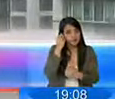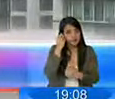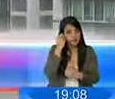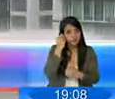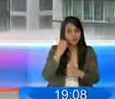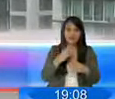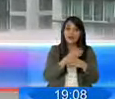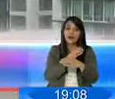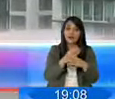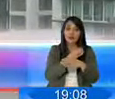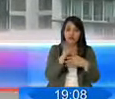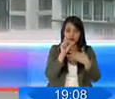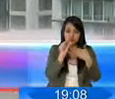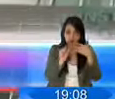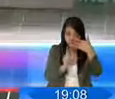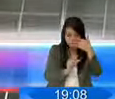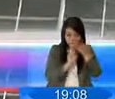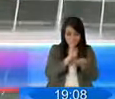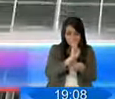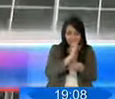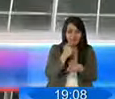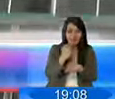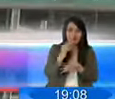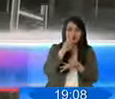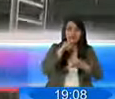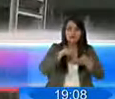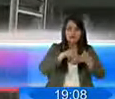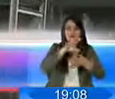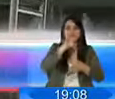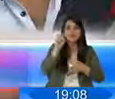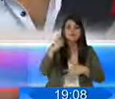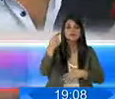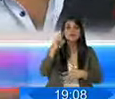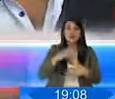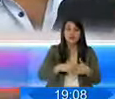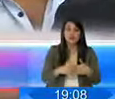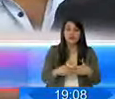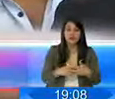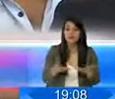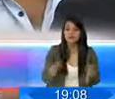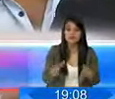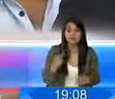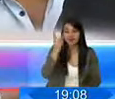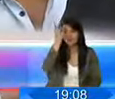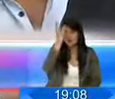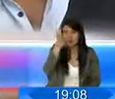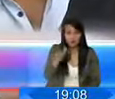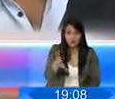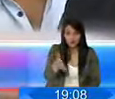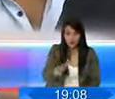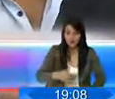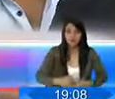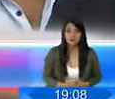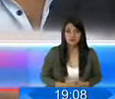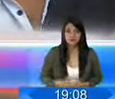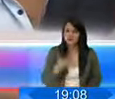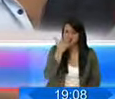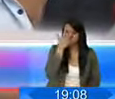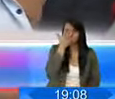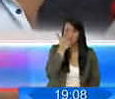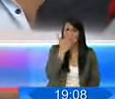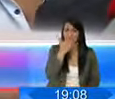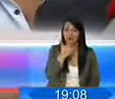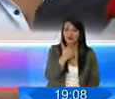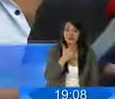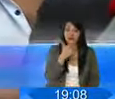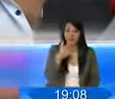primeros balances del IES superaban los 2.500 millones de dólares. No existía tal deuda, porque esta se derivaba a través de una